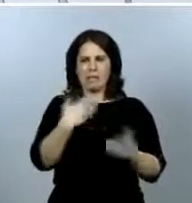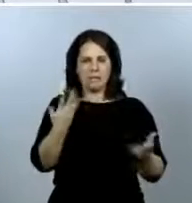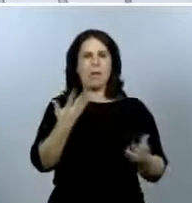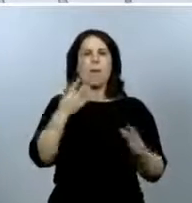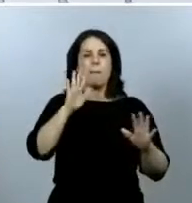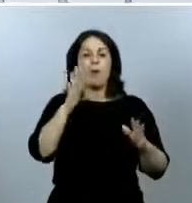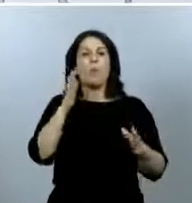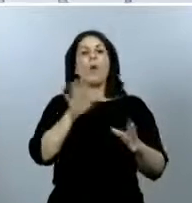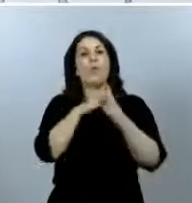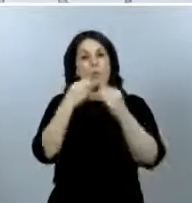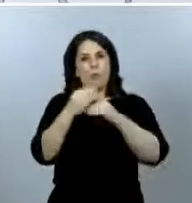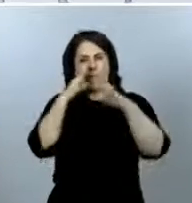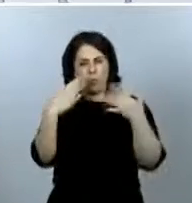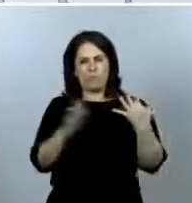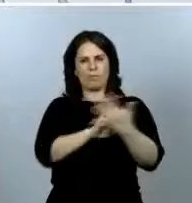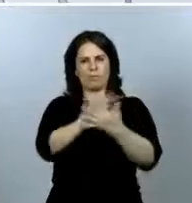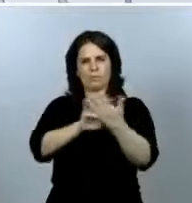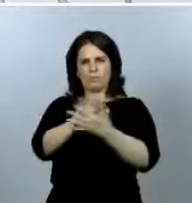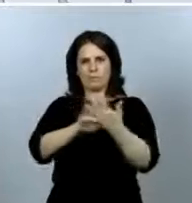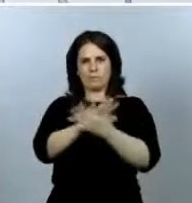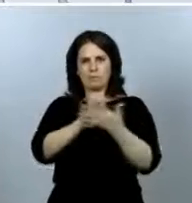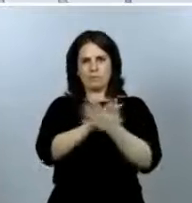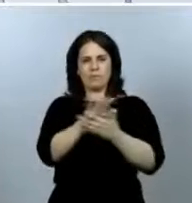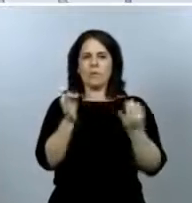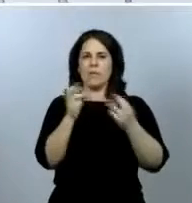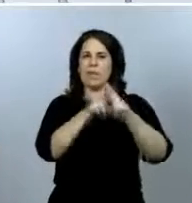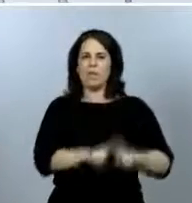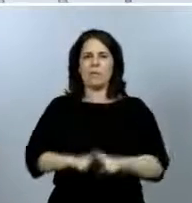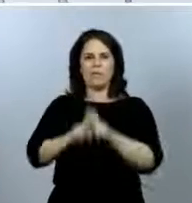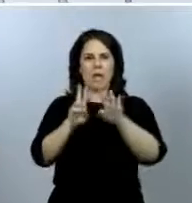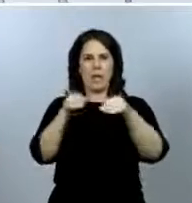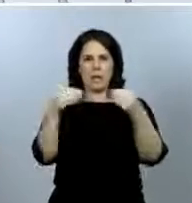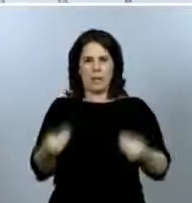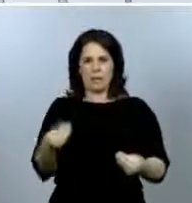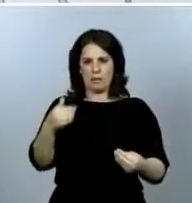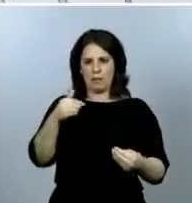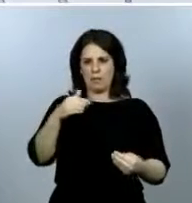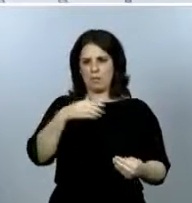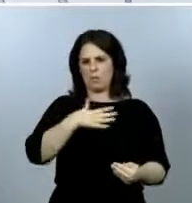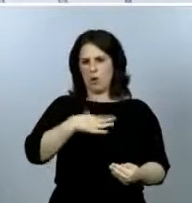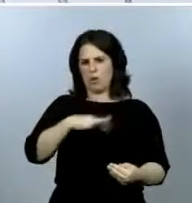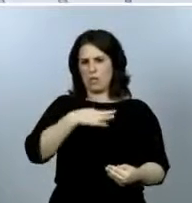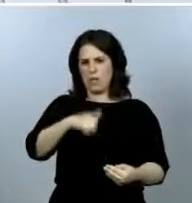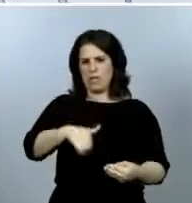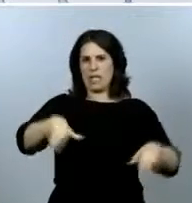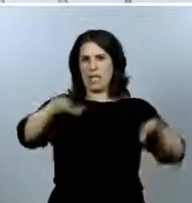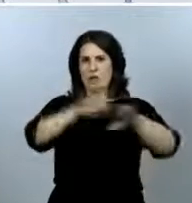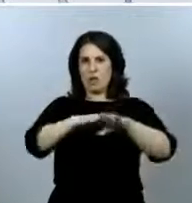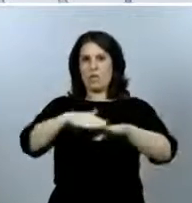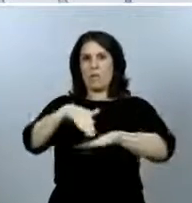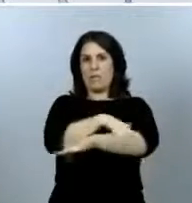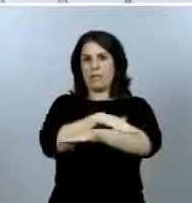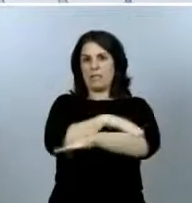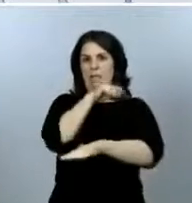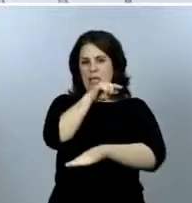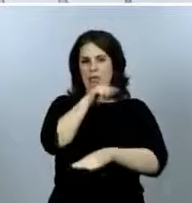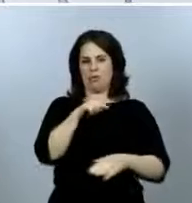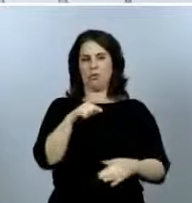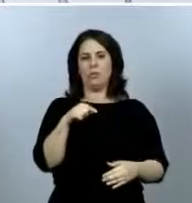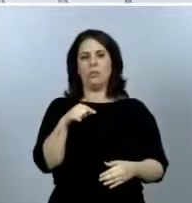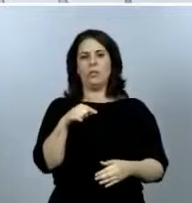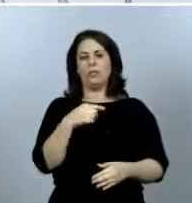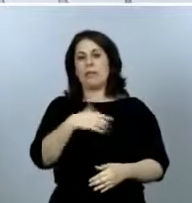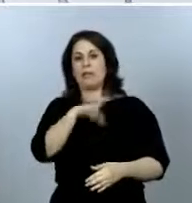discutiendo ahora yo tenemos que revisarlo ahora esta noche probablemente en el ministerio y entiendo que estará disponible